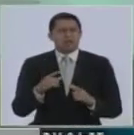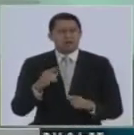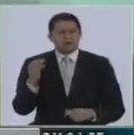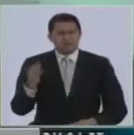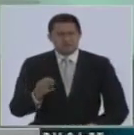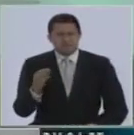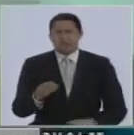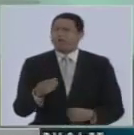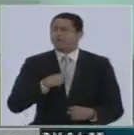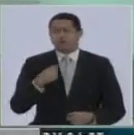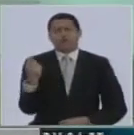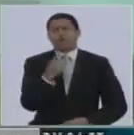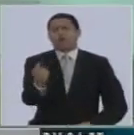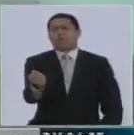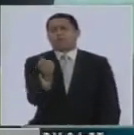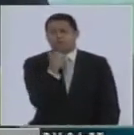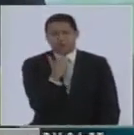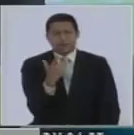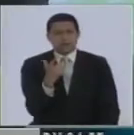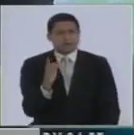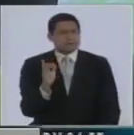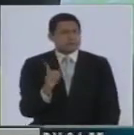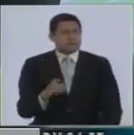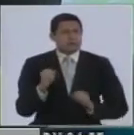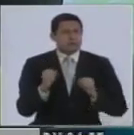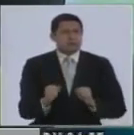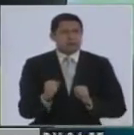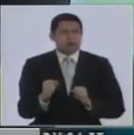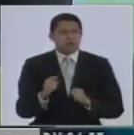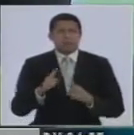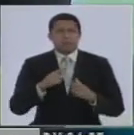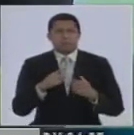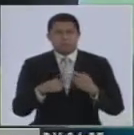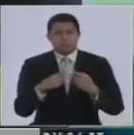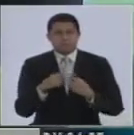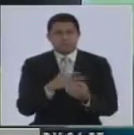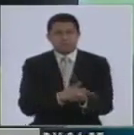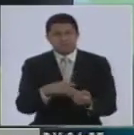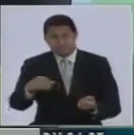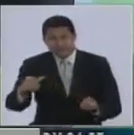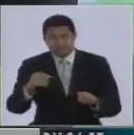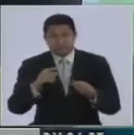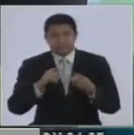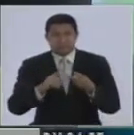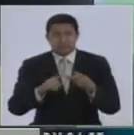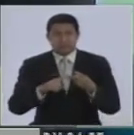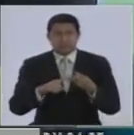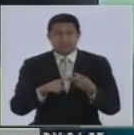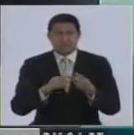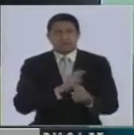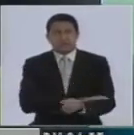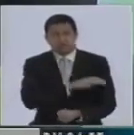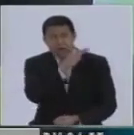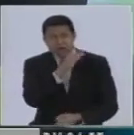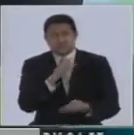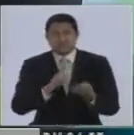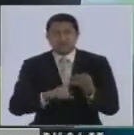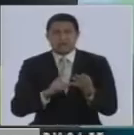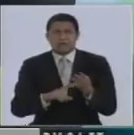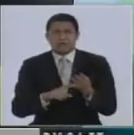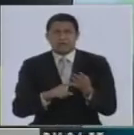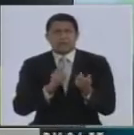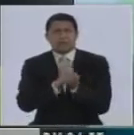extiende automedican sin saber que la toma crónica de esteroides puede conducir a diabetes puede conducir la hipertensión puede conducir a